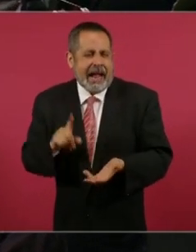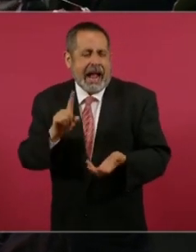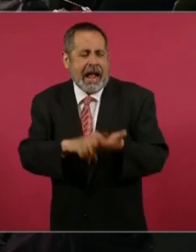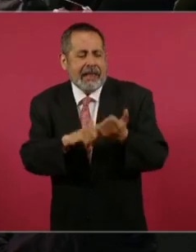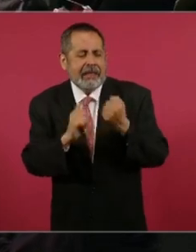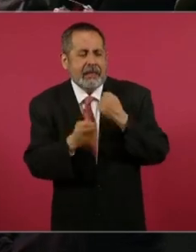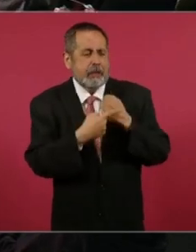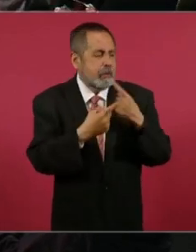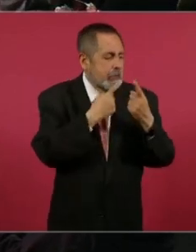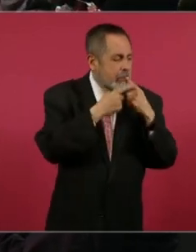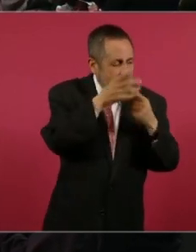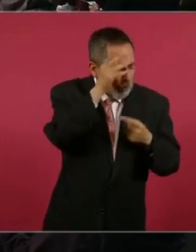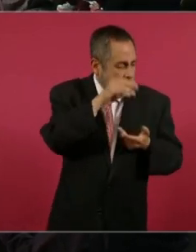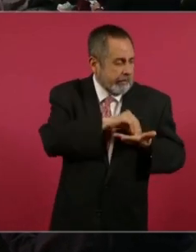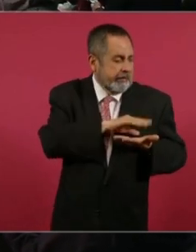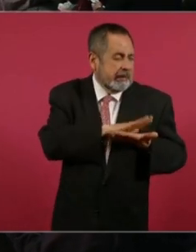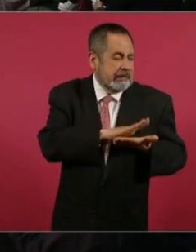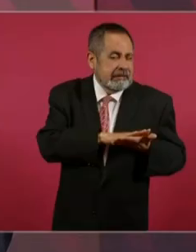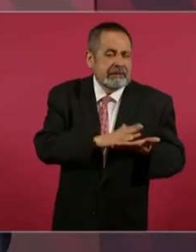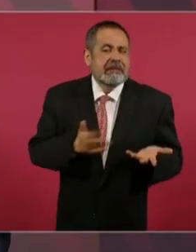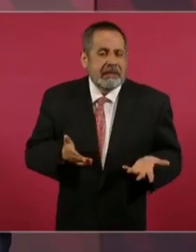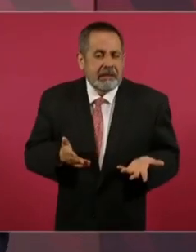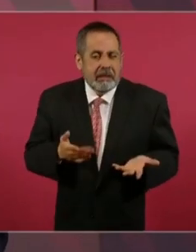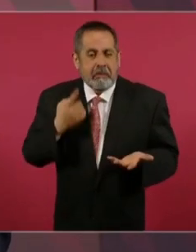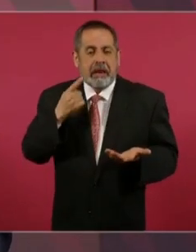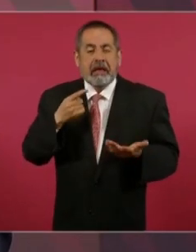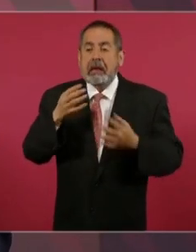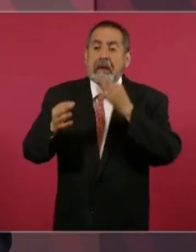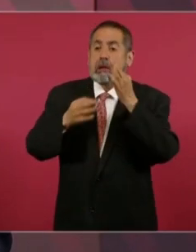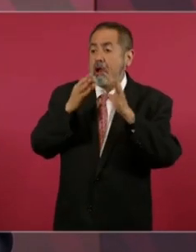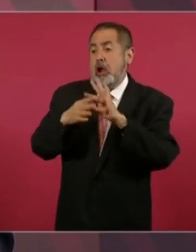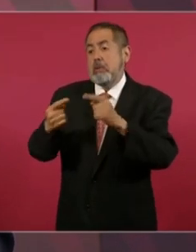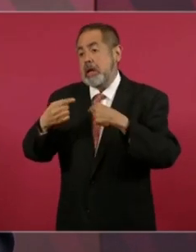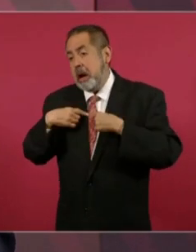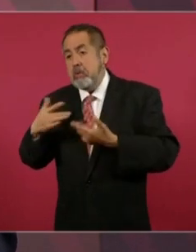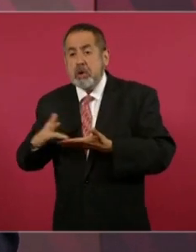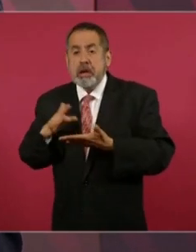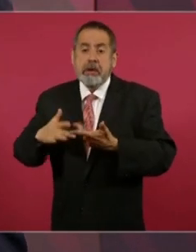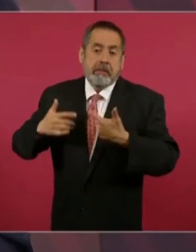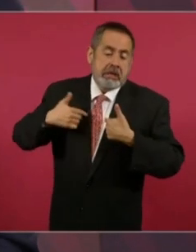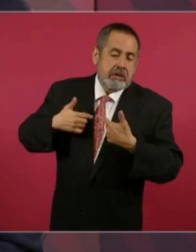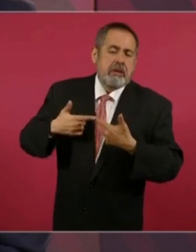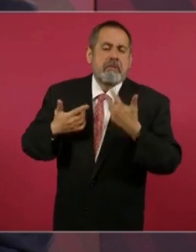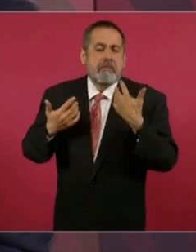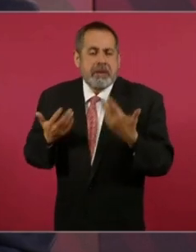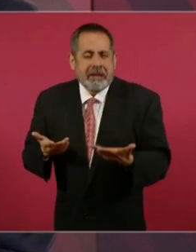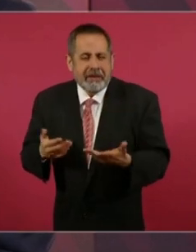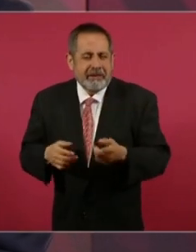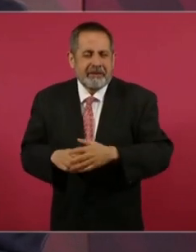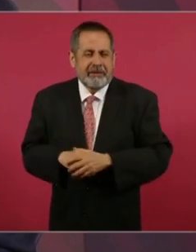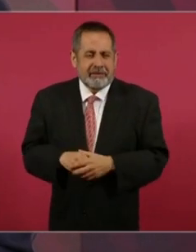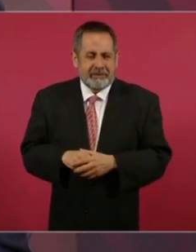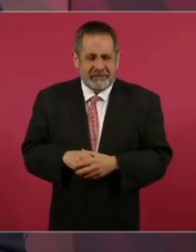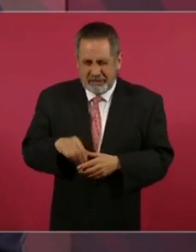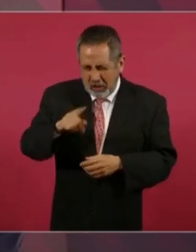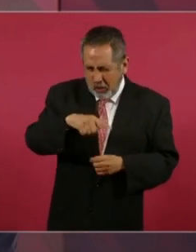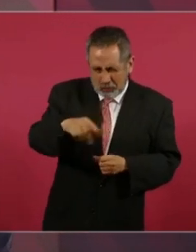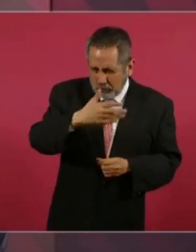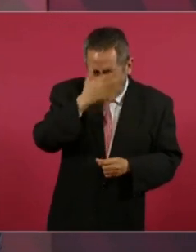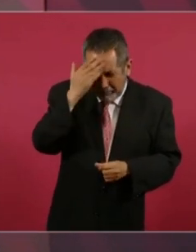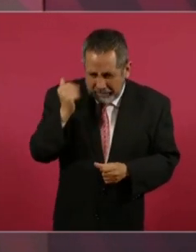abierto a todos. Y las precampañas. Y no lo sabían los del